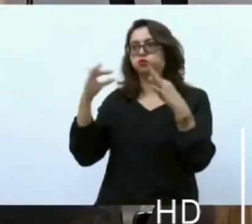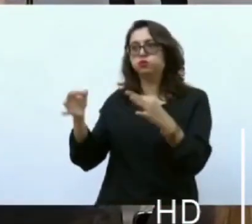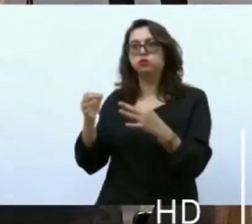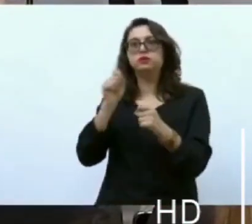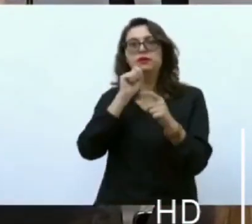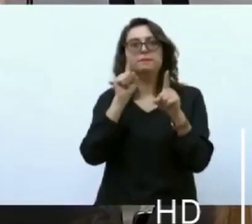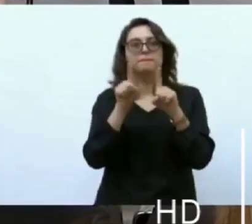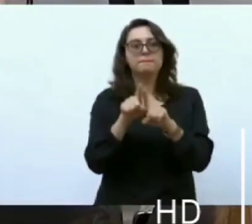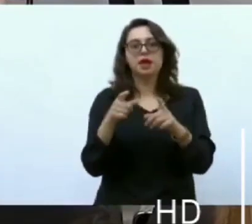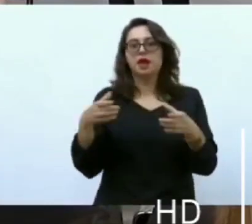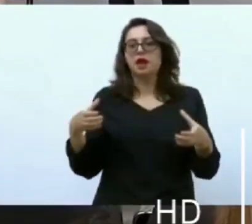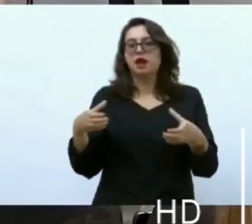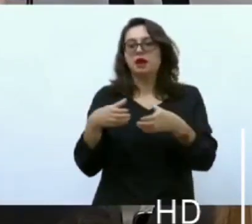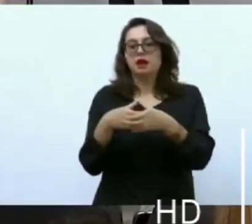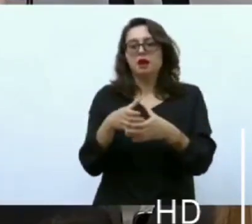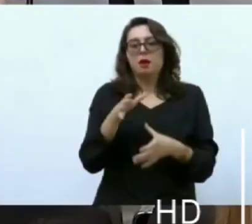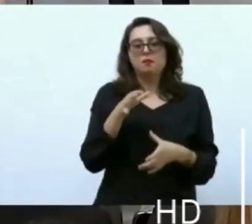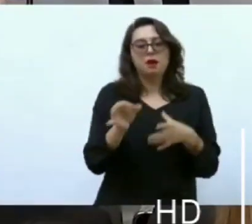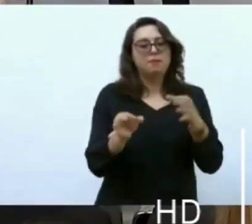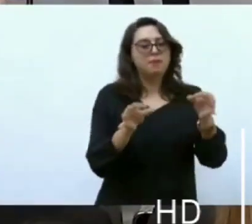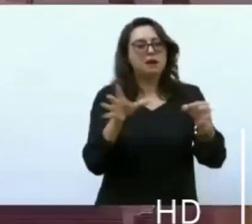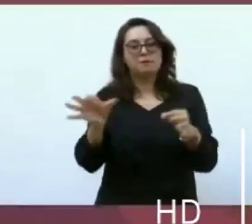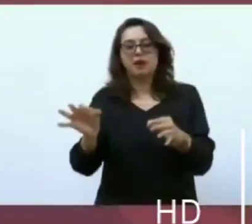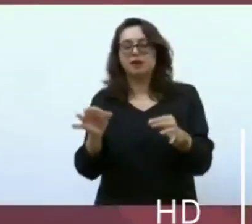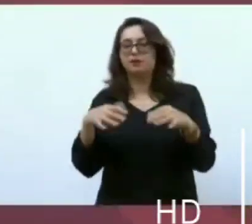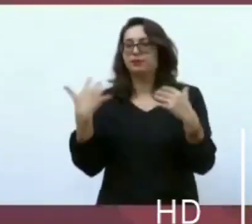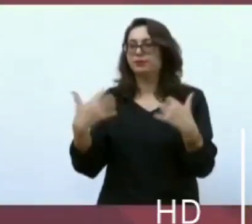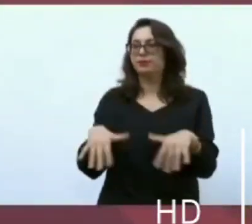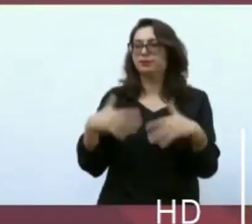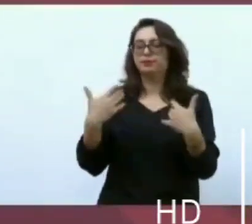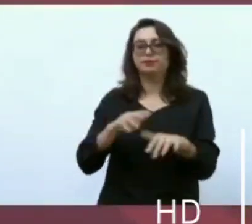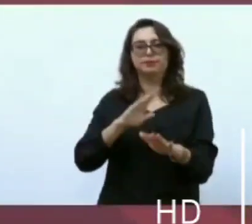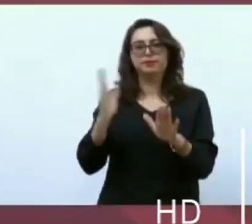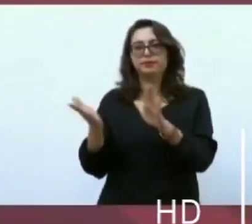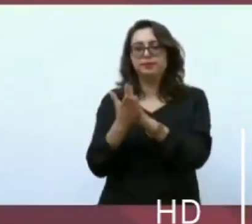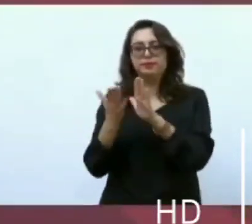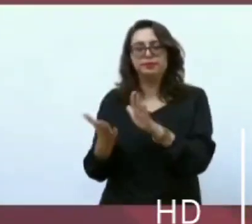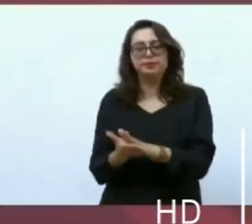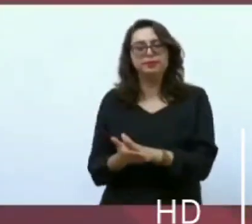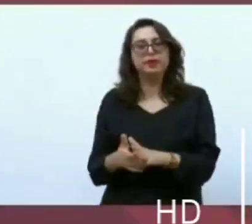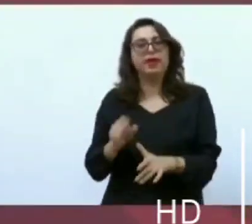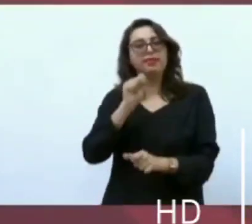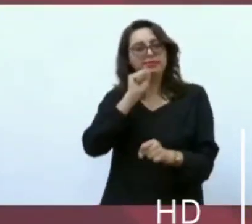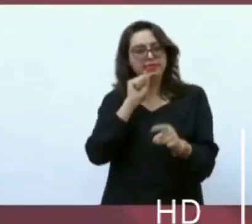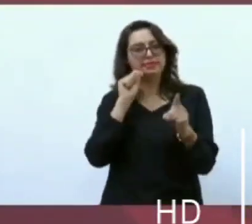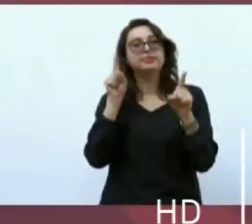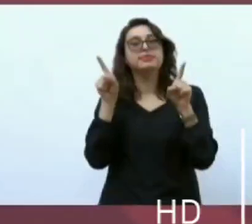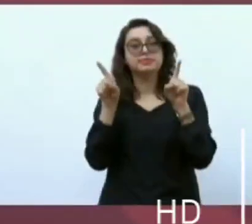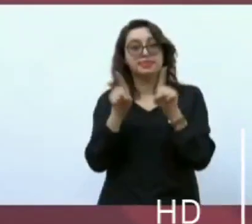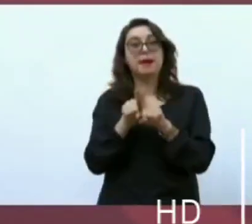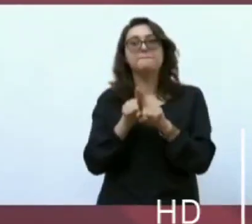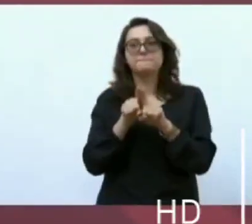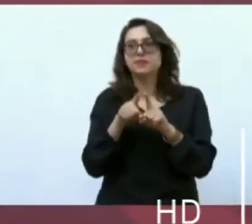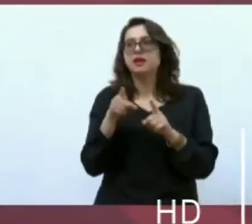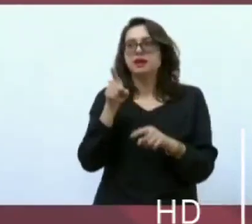villas, y es también muy consultado por pequeños